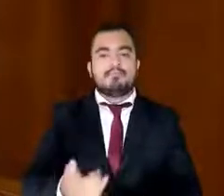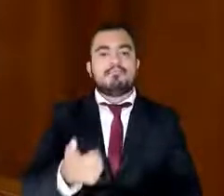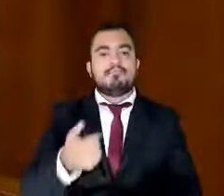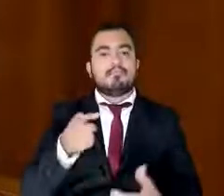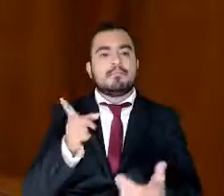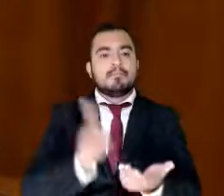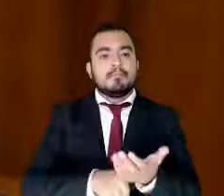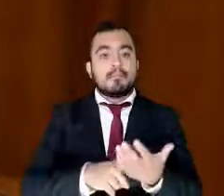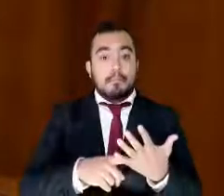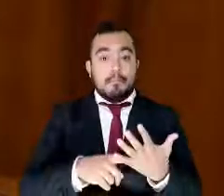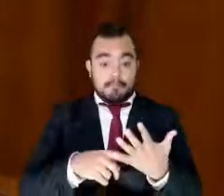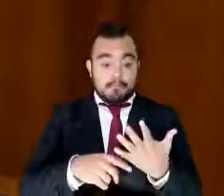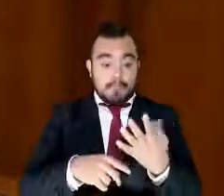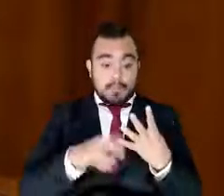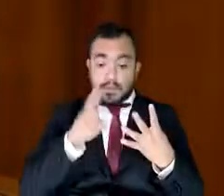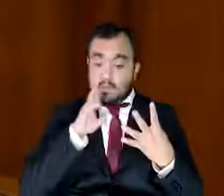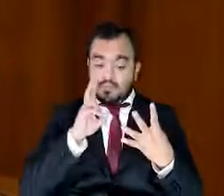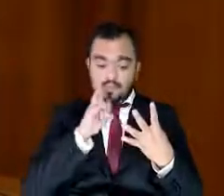agrupar algunas de las respuestas.